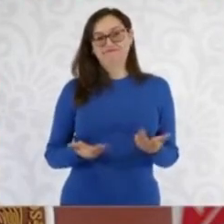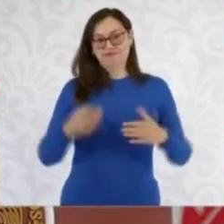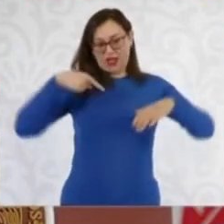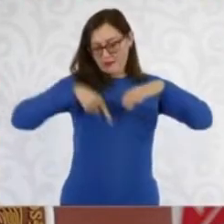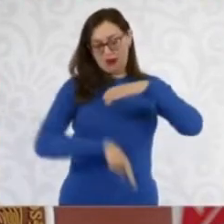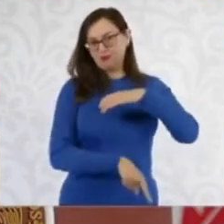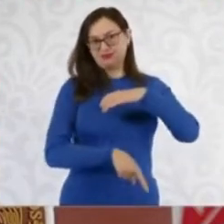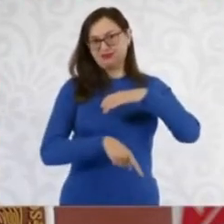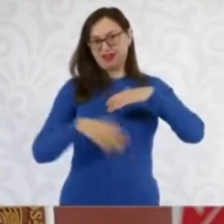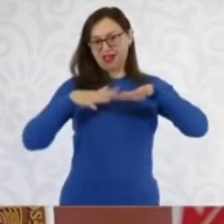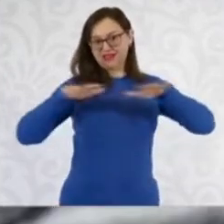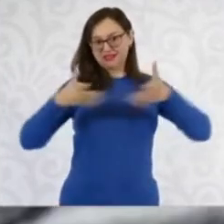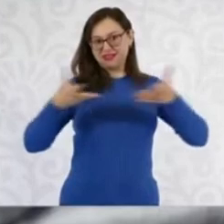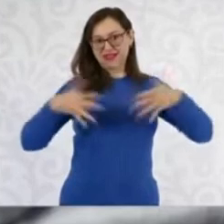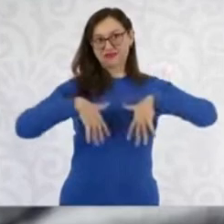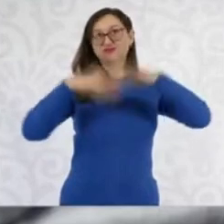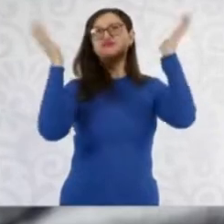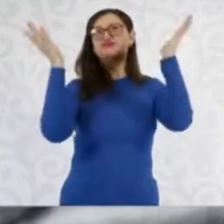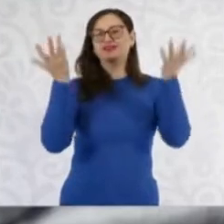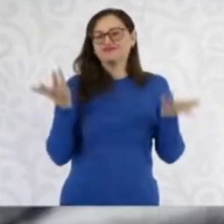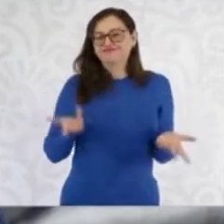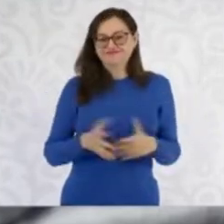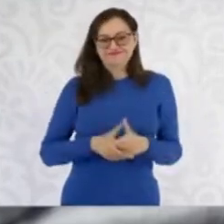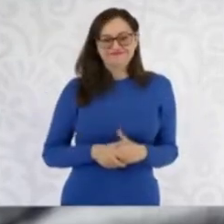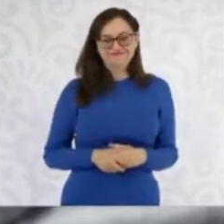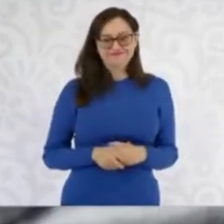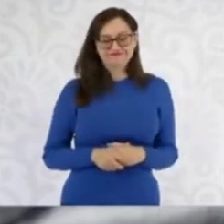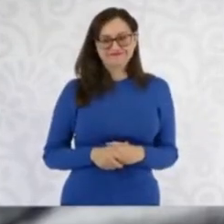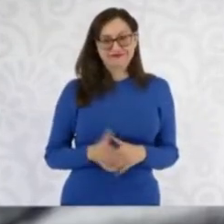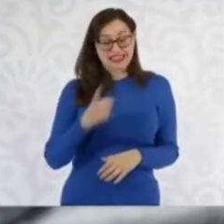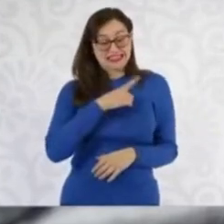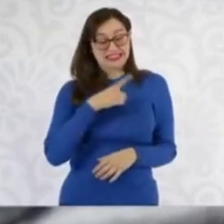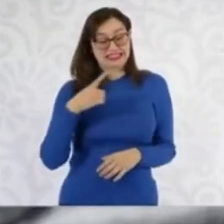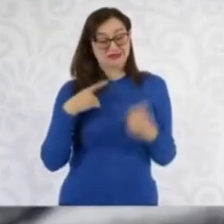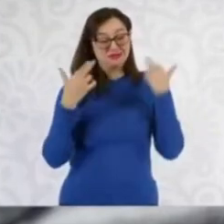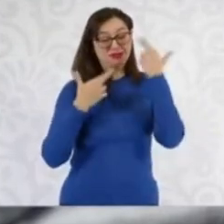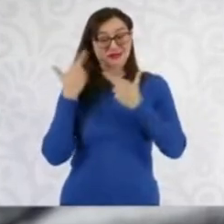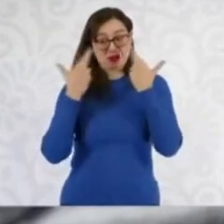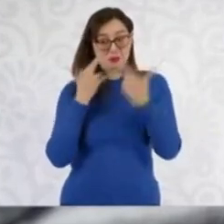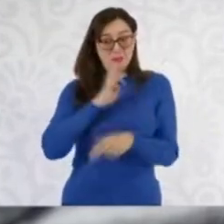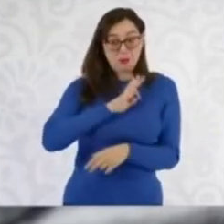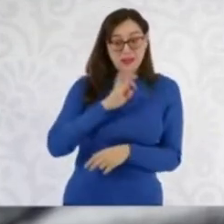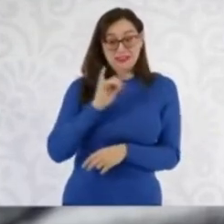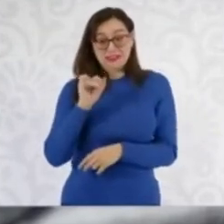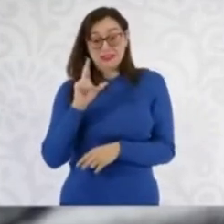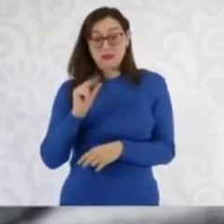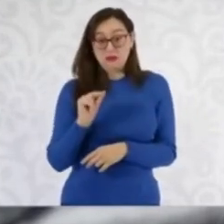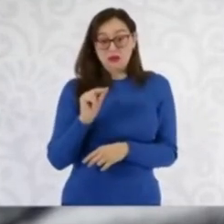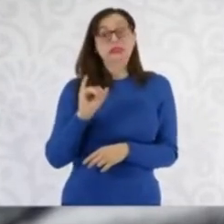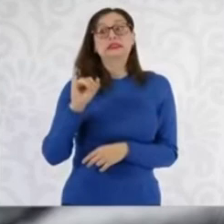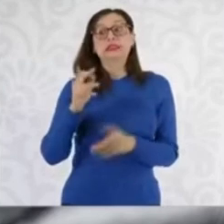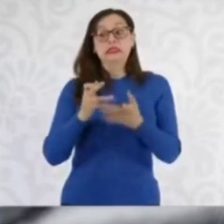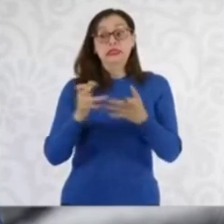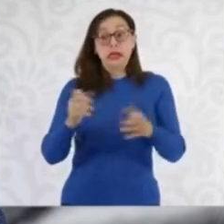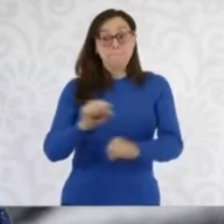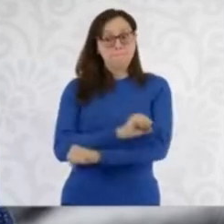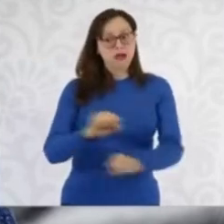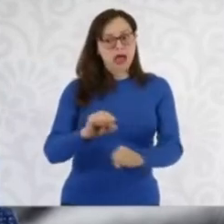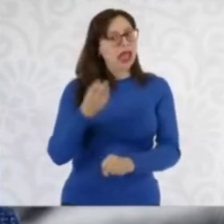abierto. Entonces necesitamos revisar la particularidad de cómo quedó la reforma constitucional. No va a haber fracking y eso sí se va a